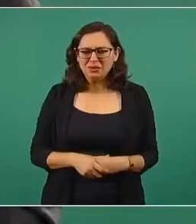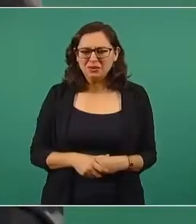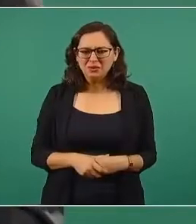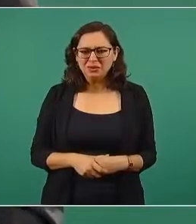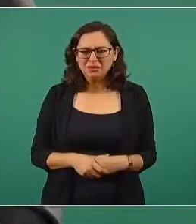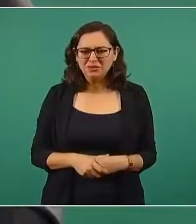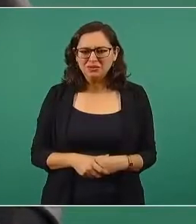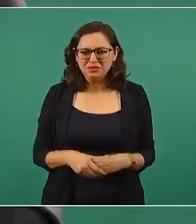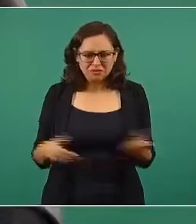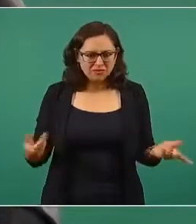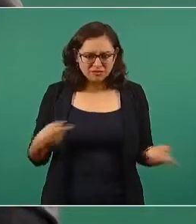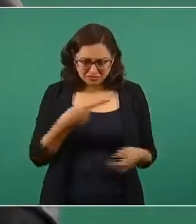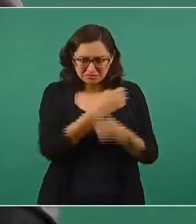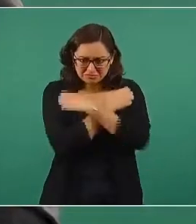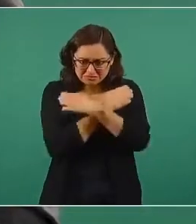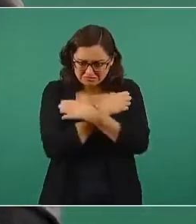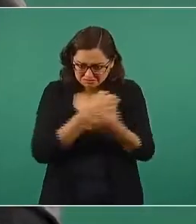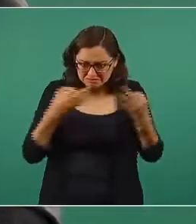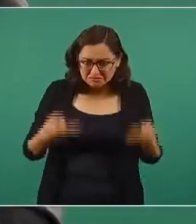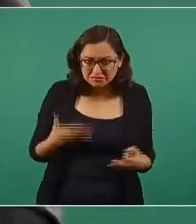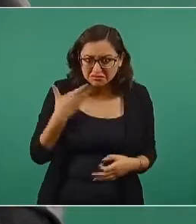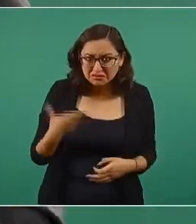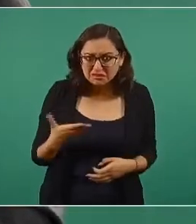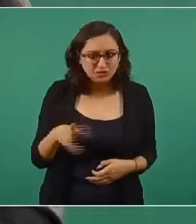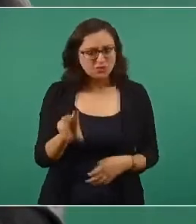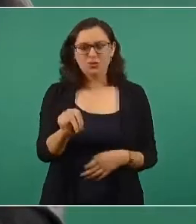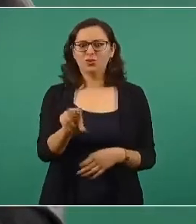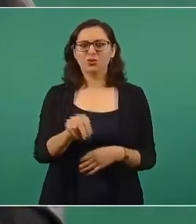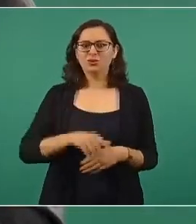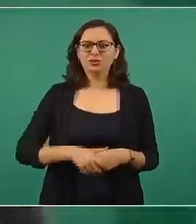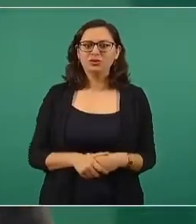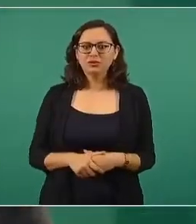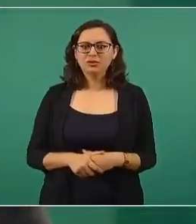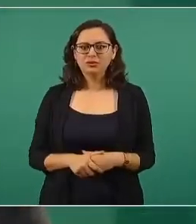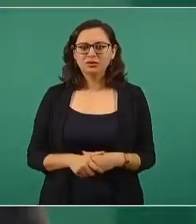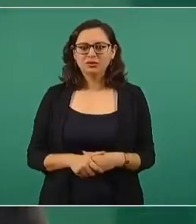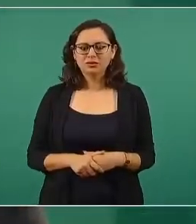¿Es educación? No, así no es.